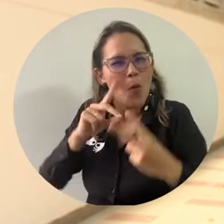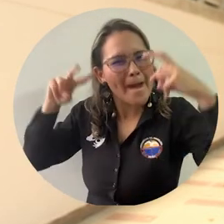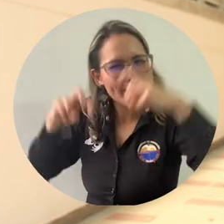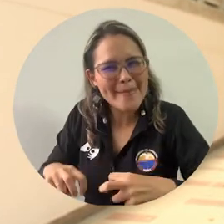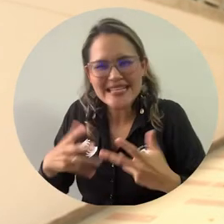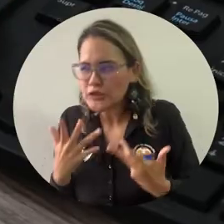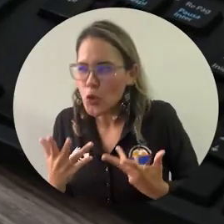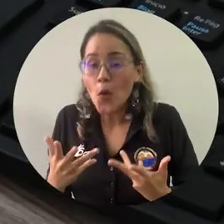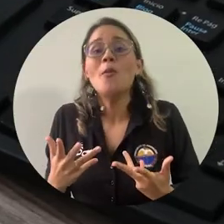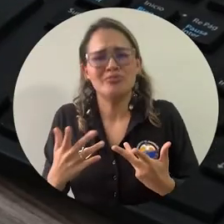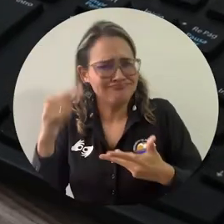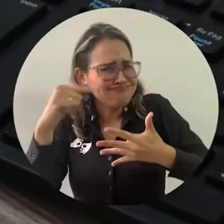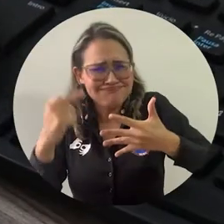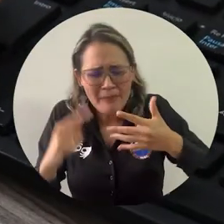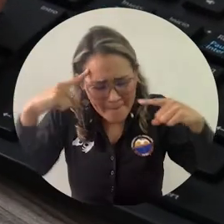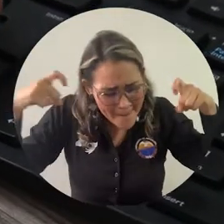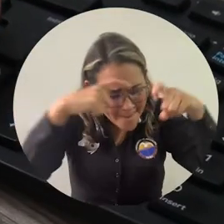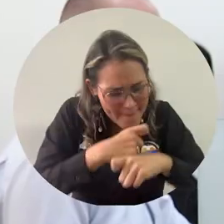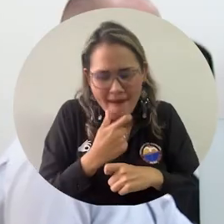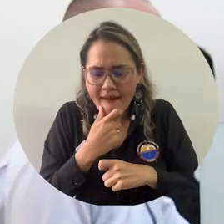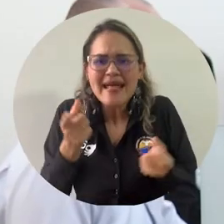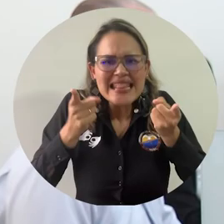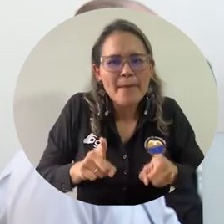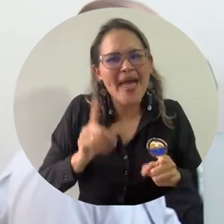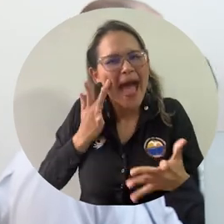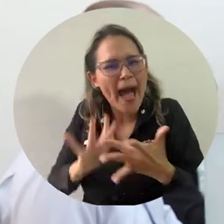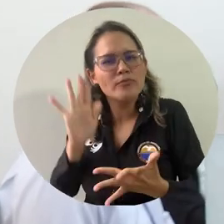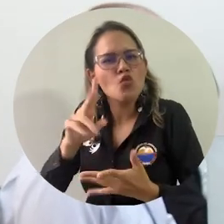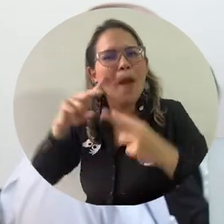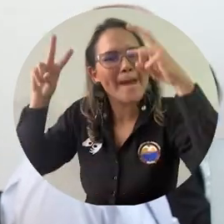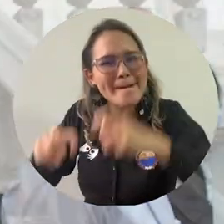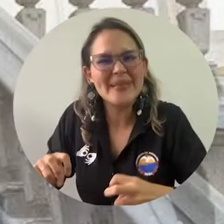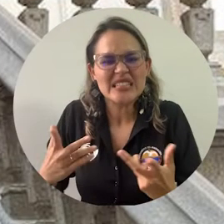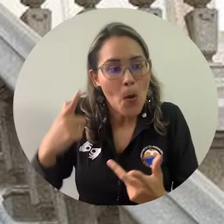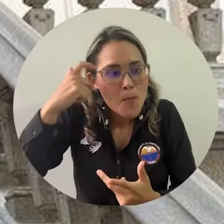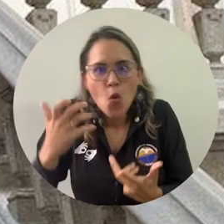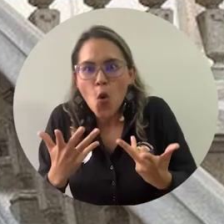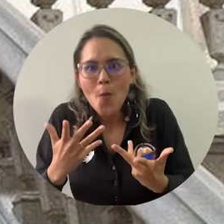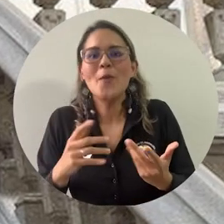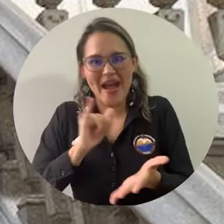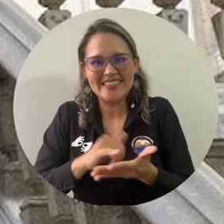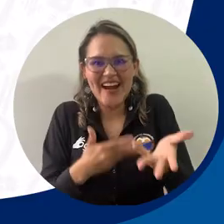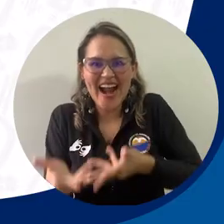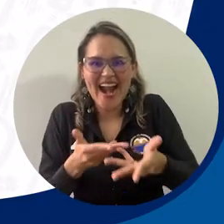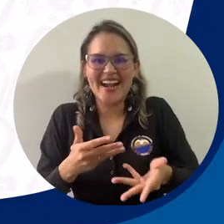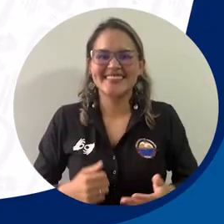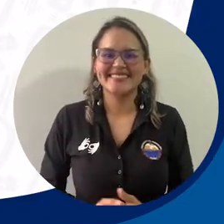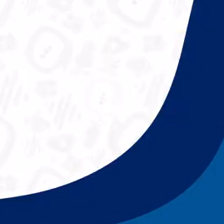líneas de investigación como esto se maneja actualmente y pasar a una estructura de investigación basada en desafíos.